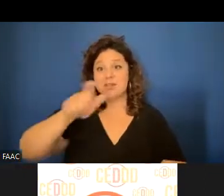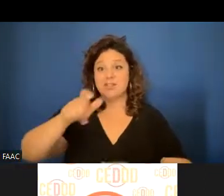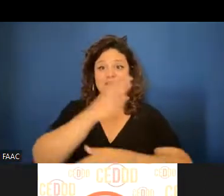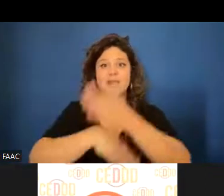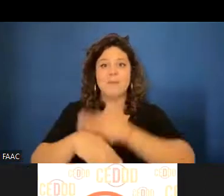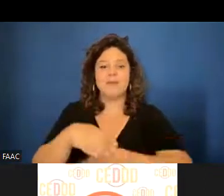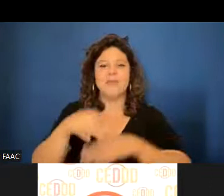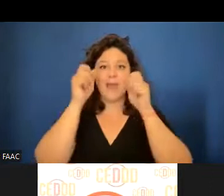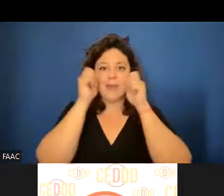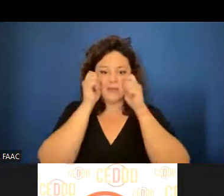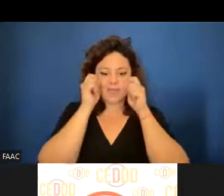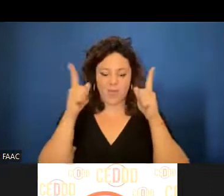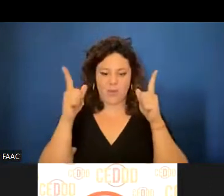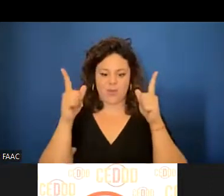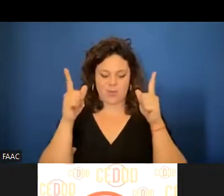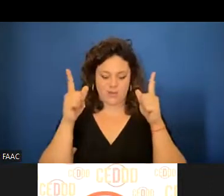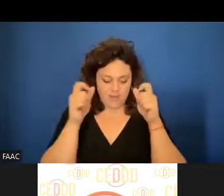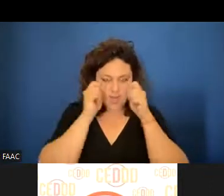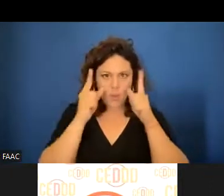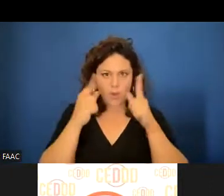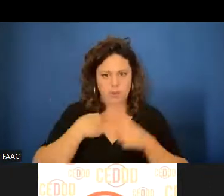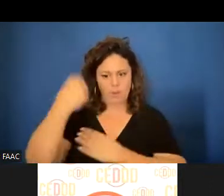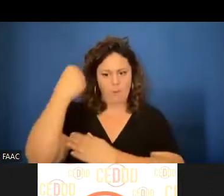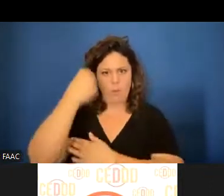impacto? Mira,